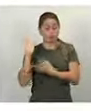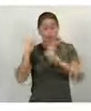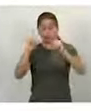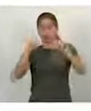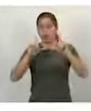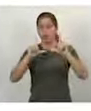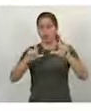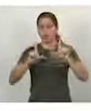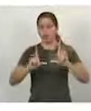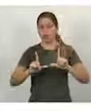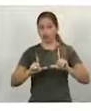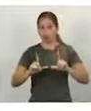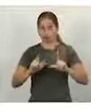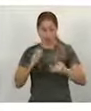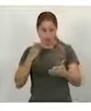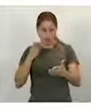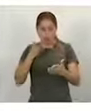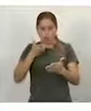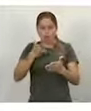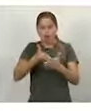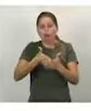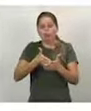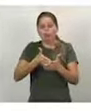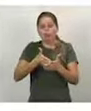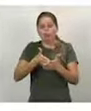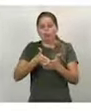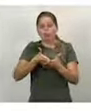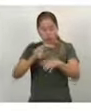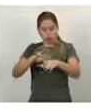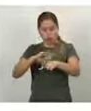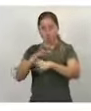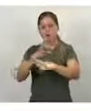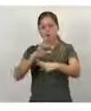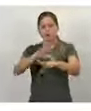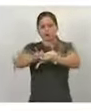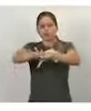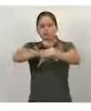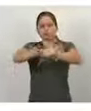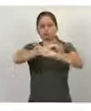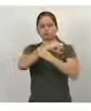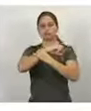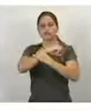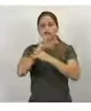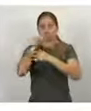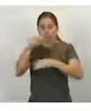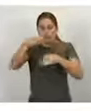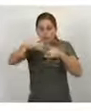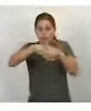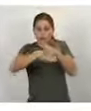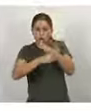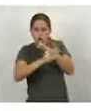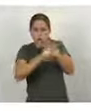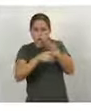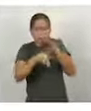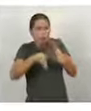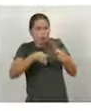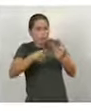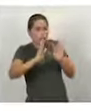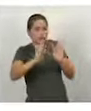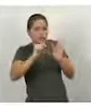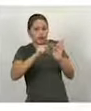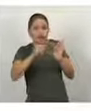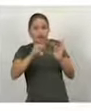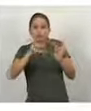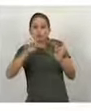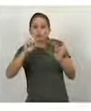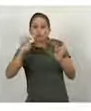imágenes, llegaron con las manos esposadas. En el interior del mismo había más de 200